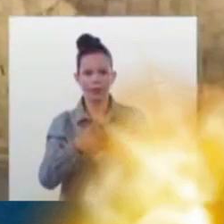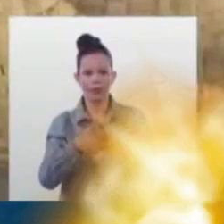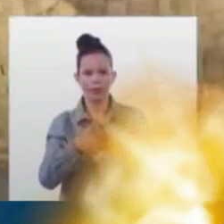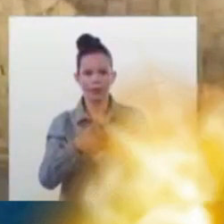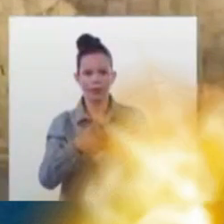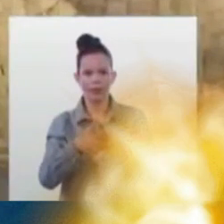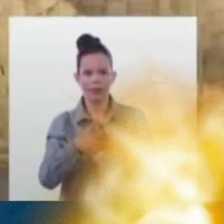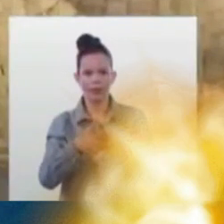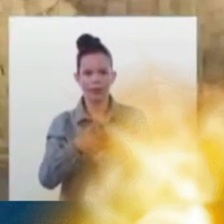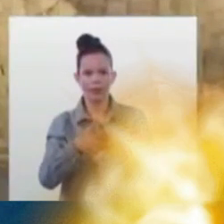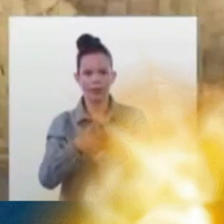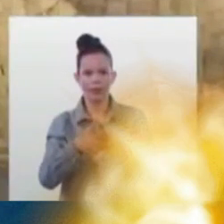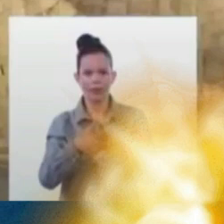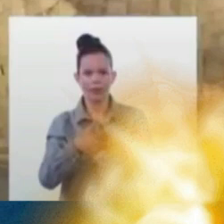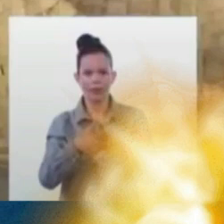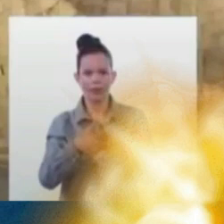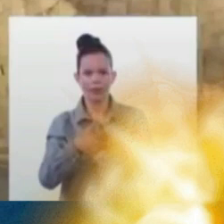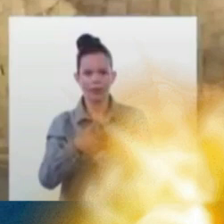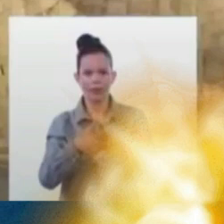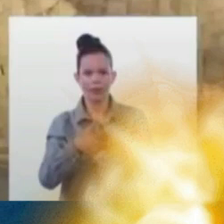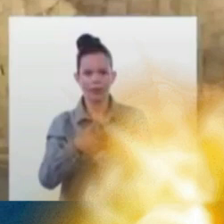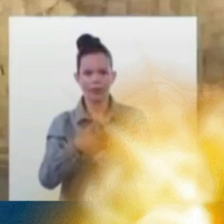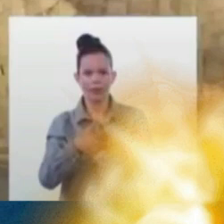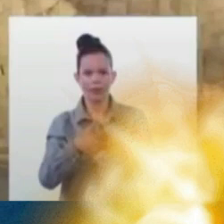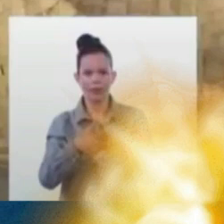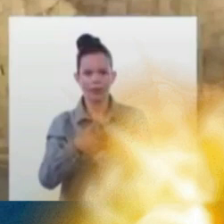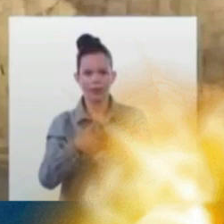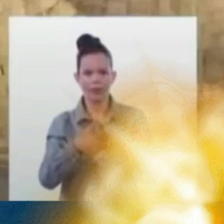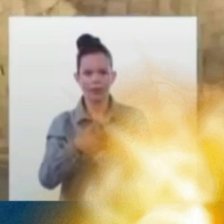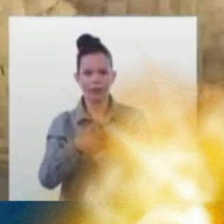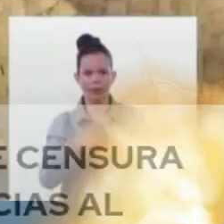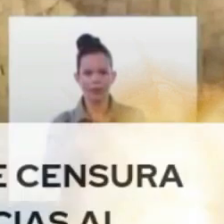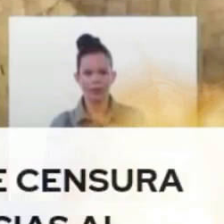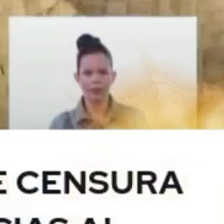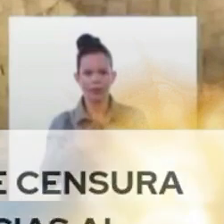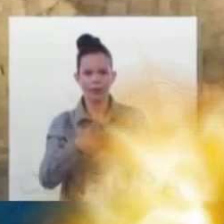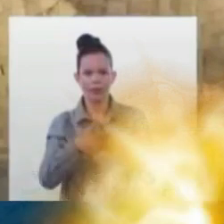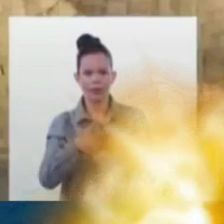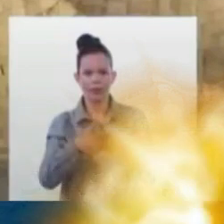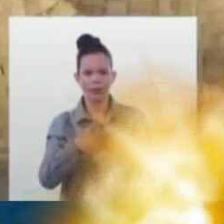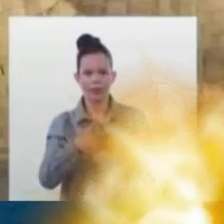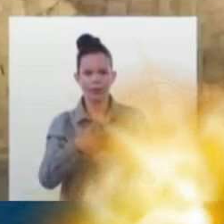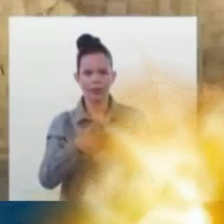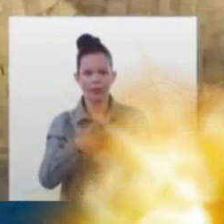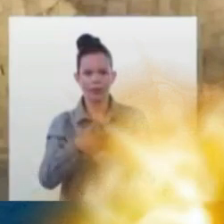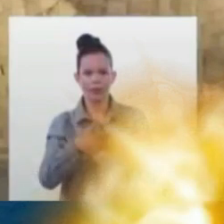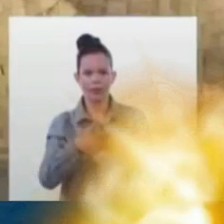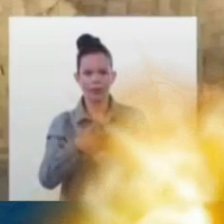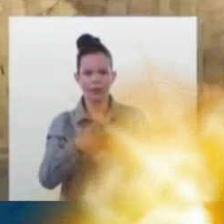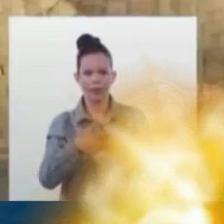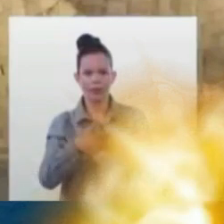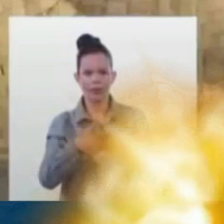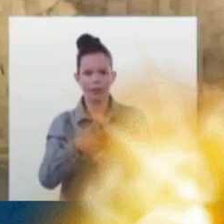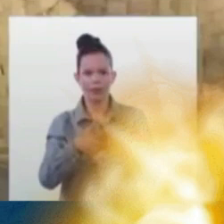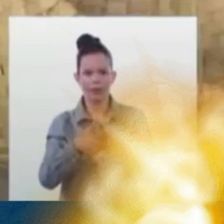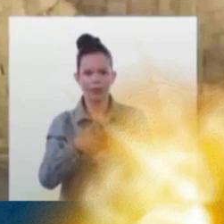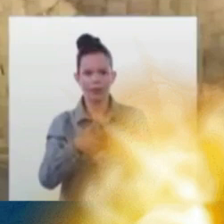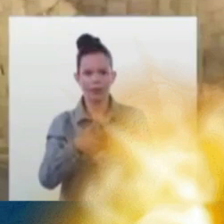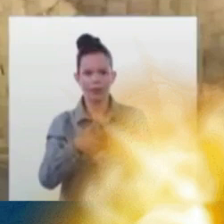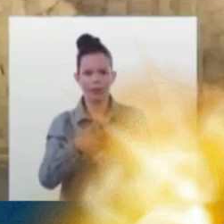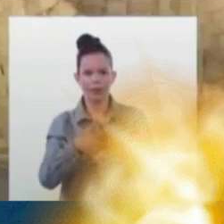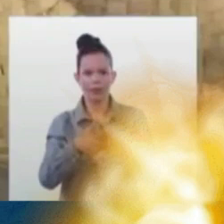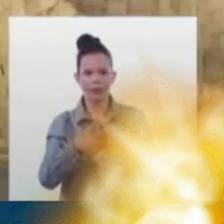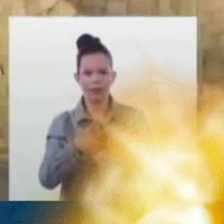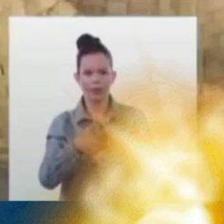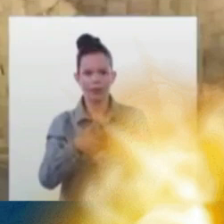innovación. ¿Qué clase de mojón? Dale, oye, te quiero. Dice